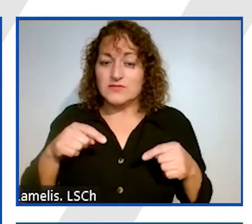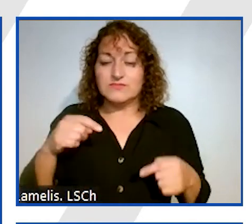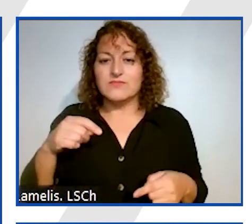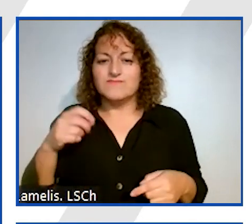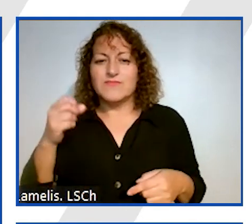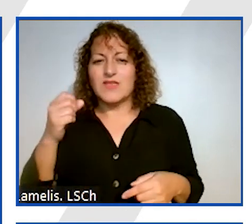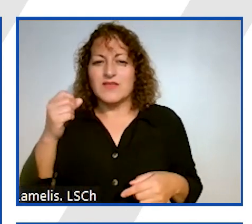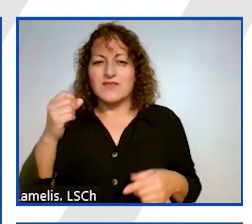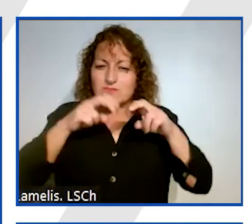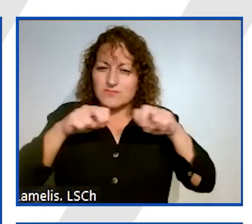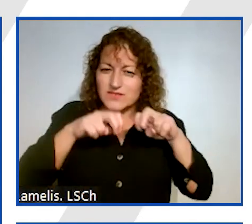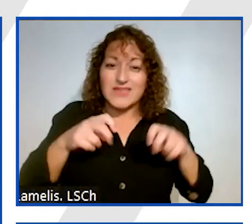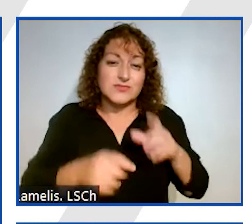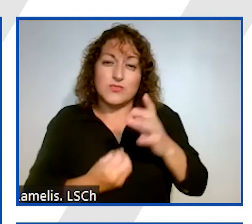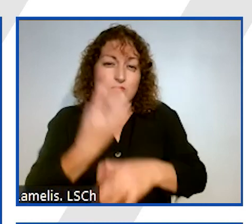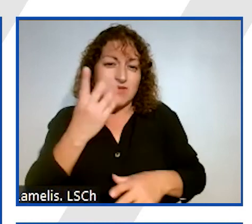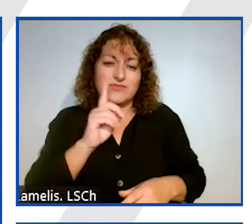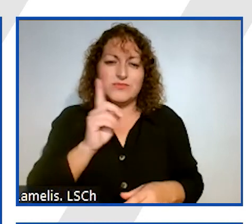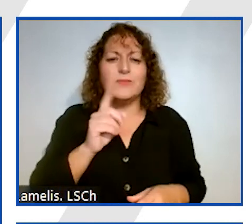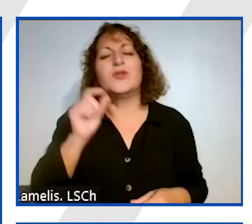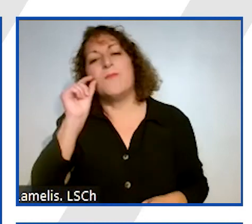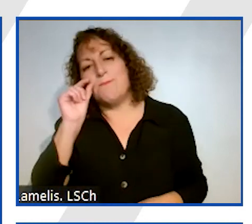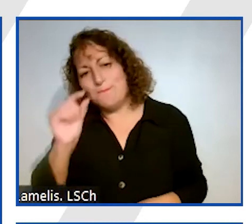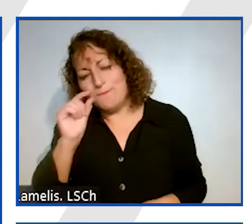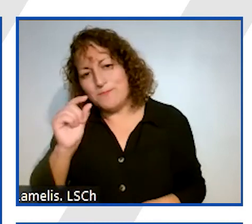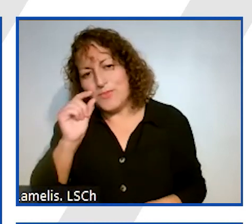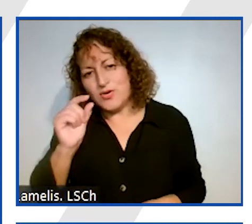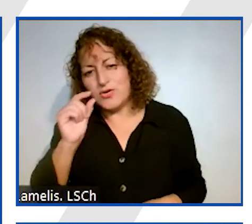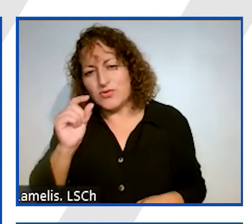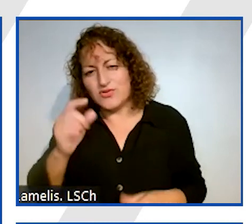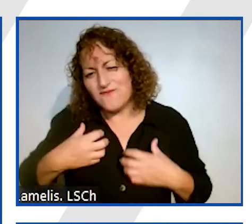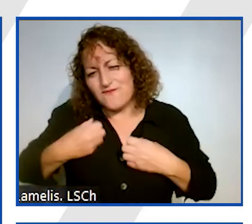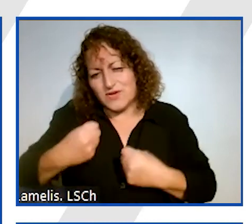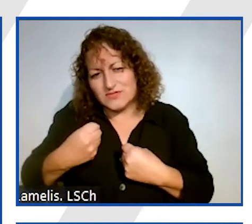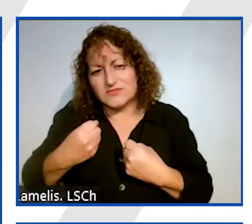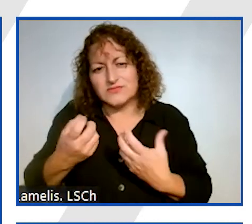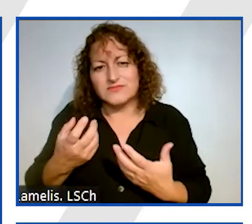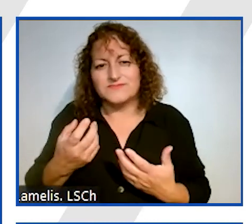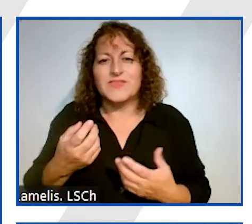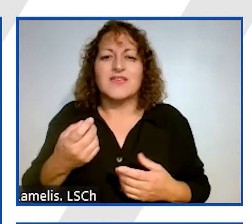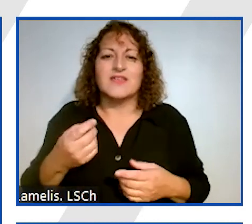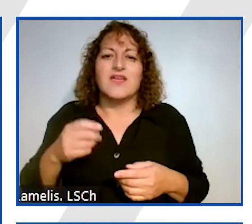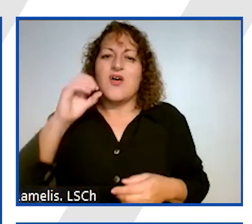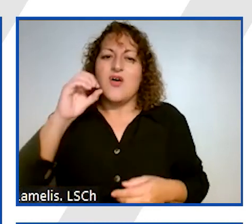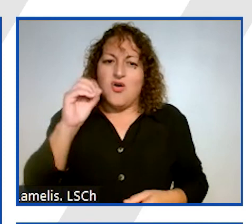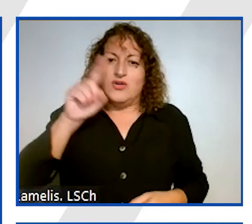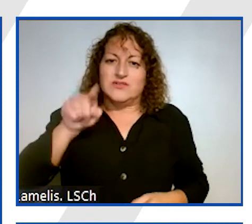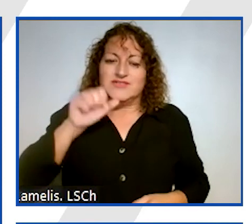Chile. Han habido muy pocos intentos, y el último intento que se hizo fue con OceArch, que es